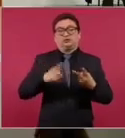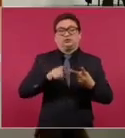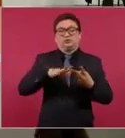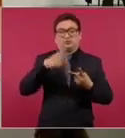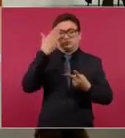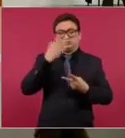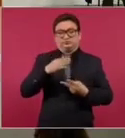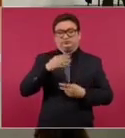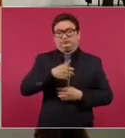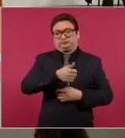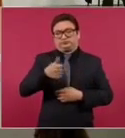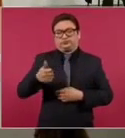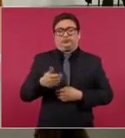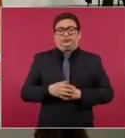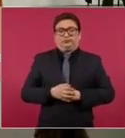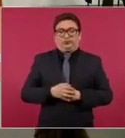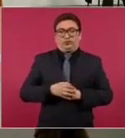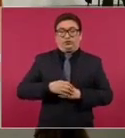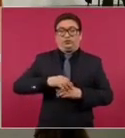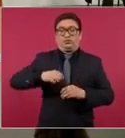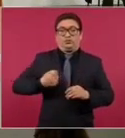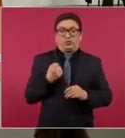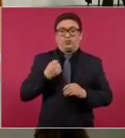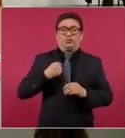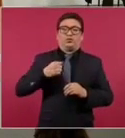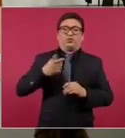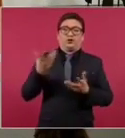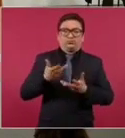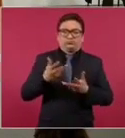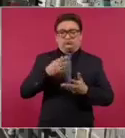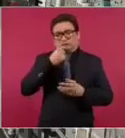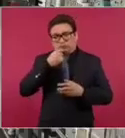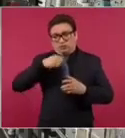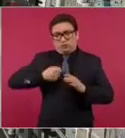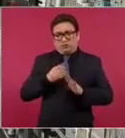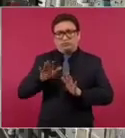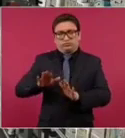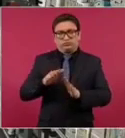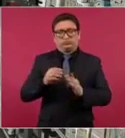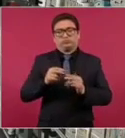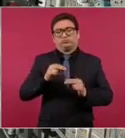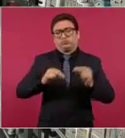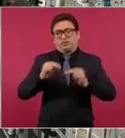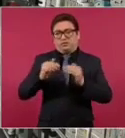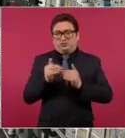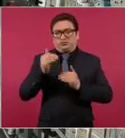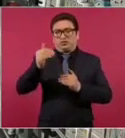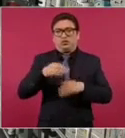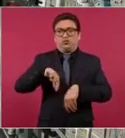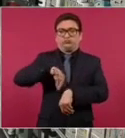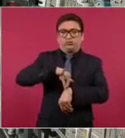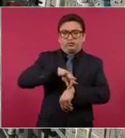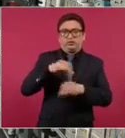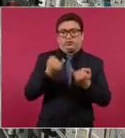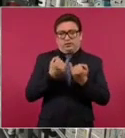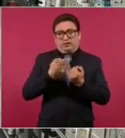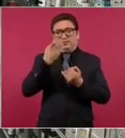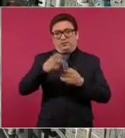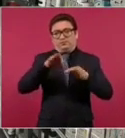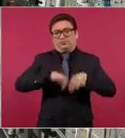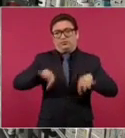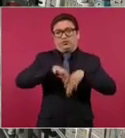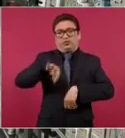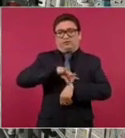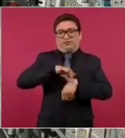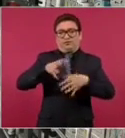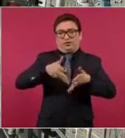la capacidad que se tiene de almacenamiento y también de la capacidad que se tiene en las farmacias. Por eso era tan importante ampliar